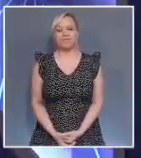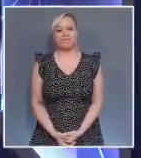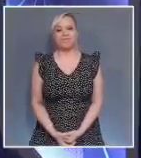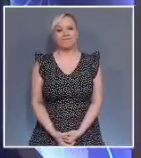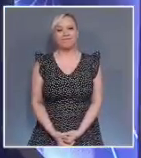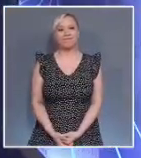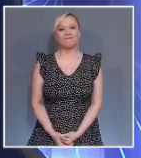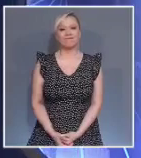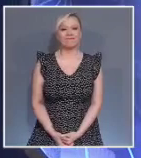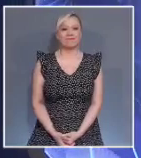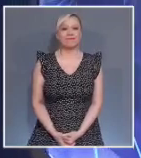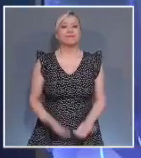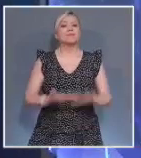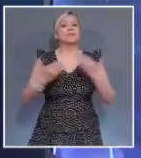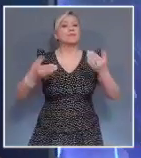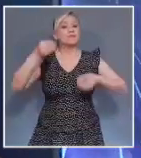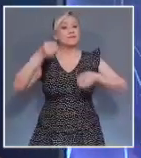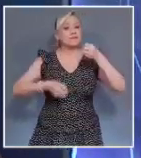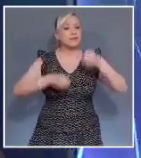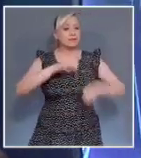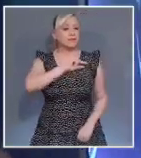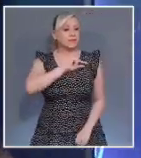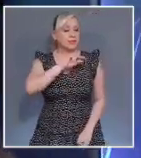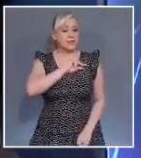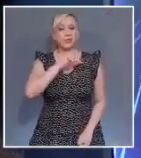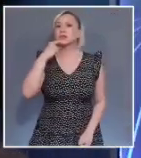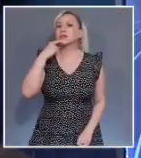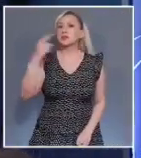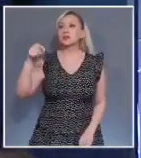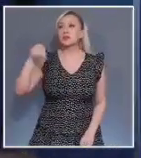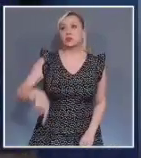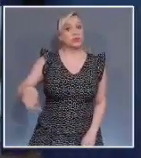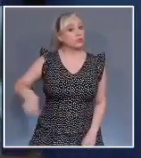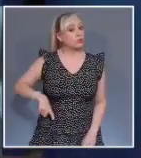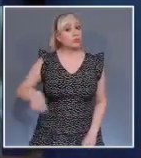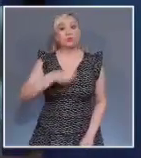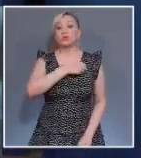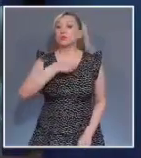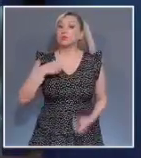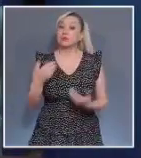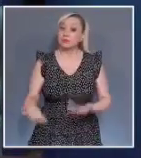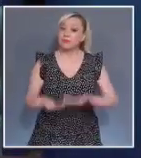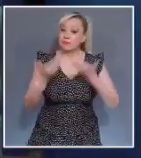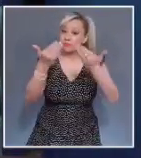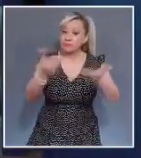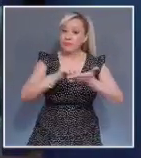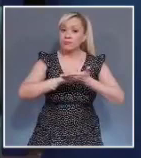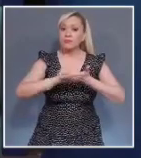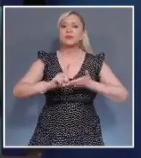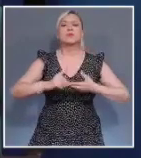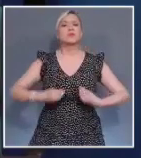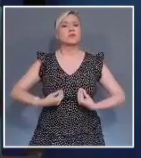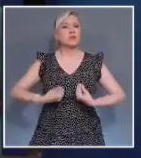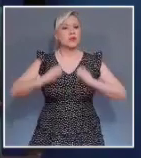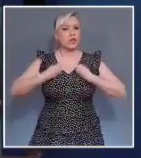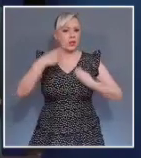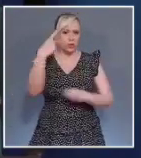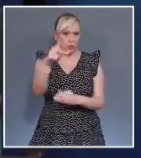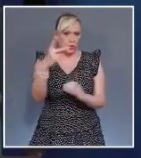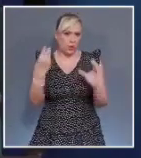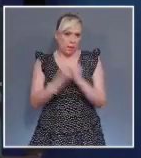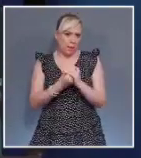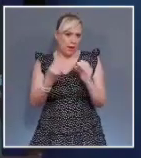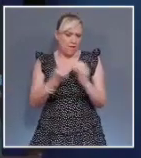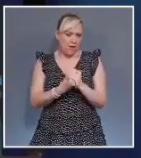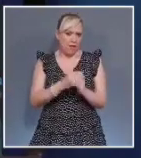Un tribunal colegiado determinó que el Estado está obligado a proteger el derecho a la vida privada y a la intimidad de las